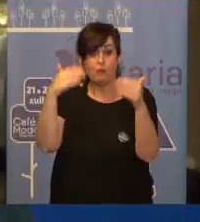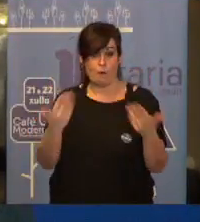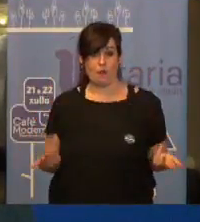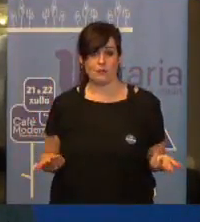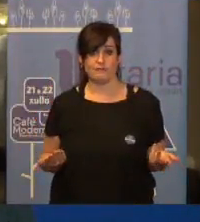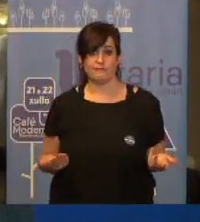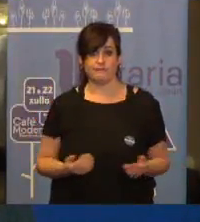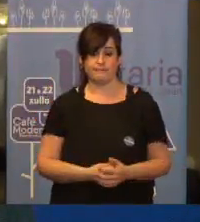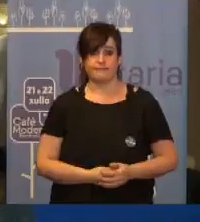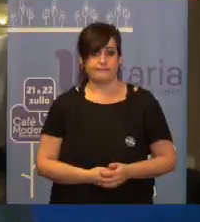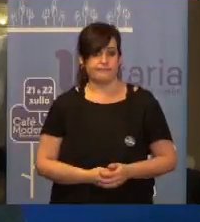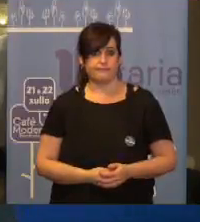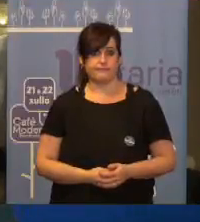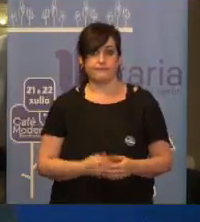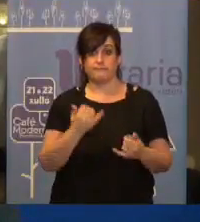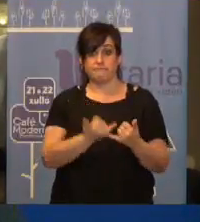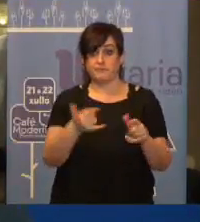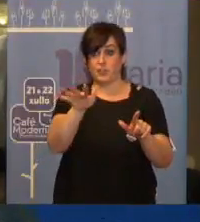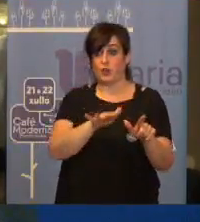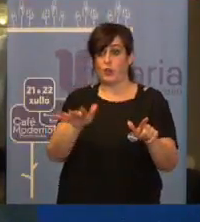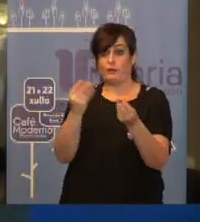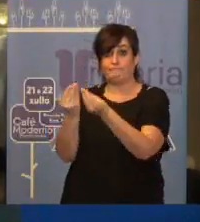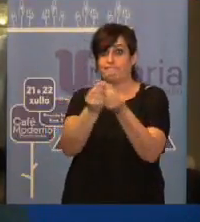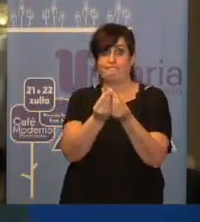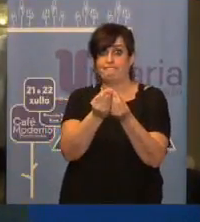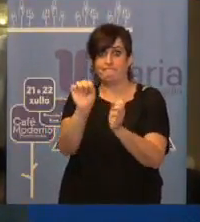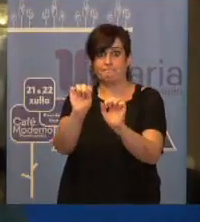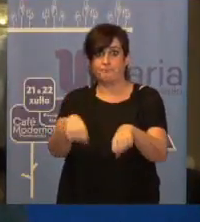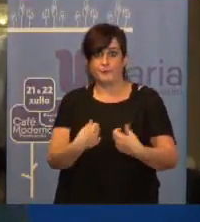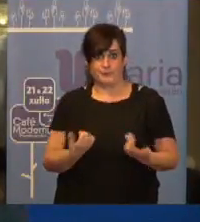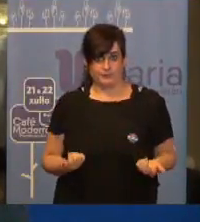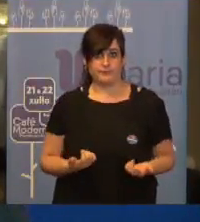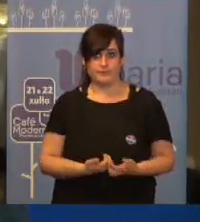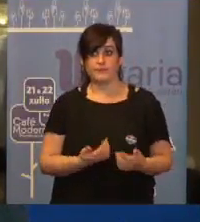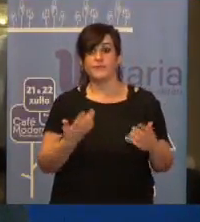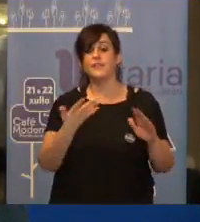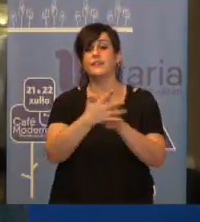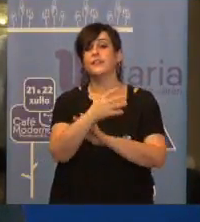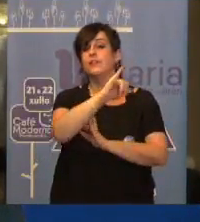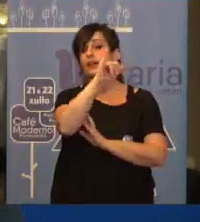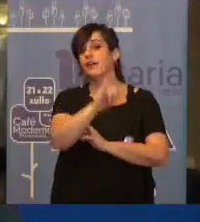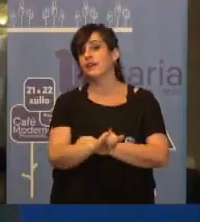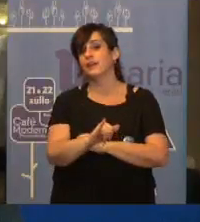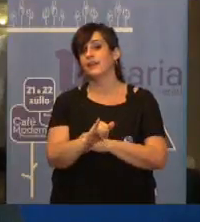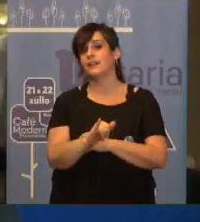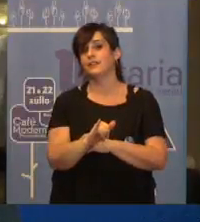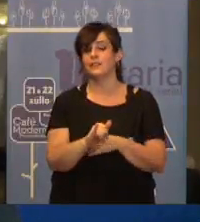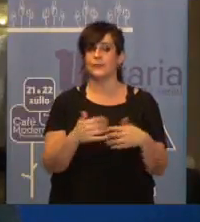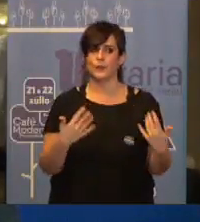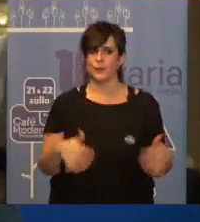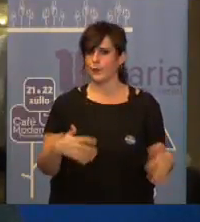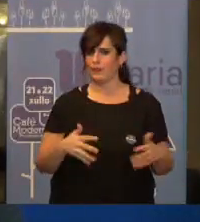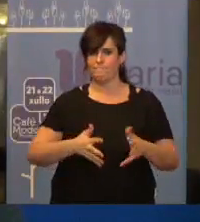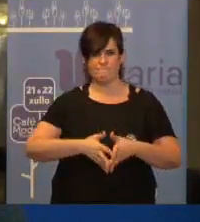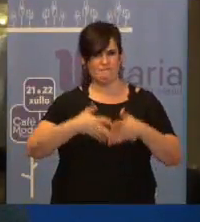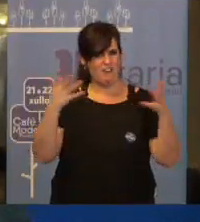encha ese lugar. Non? De tal modo que a crisis é de dimensións, en fin, cósmicas,